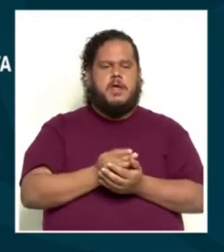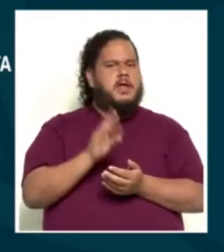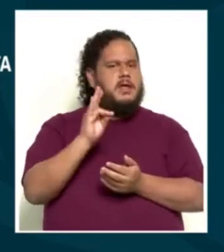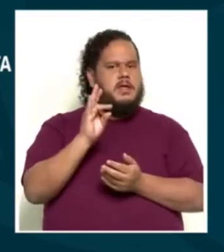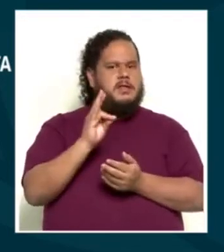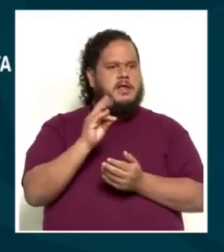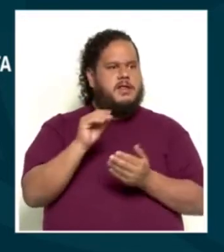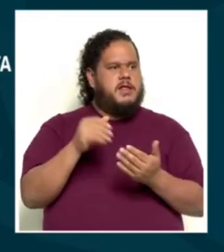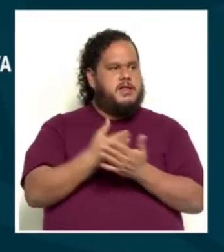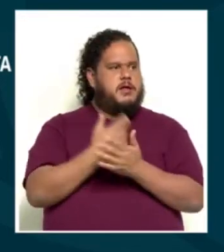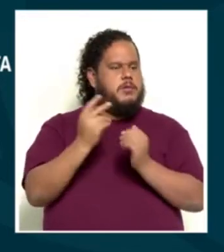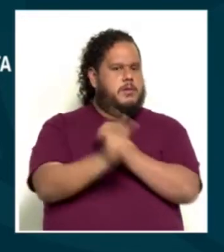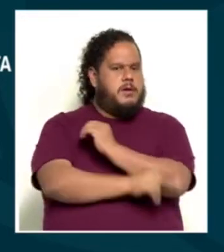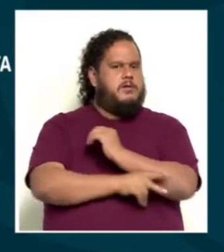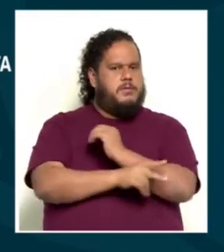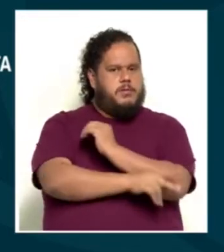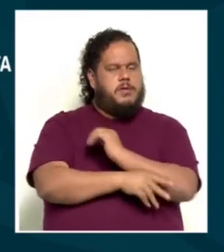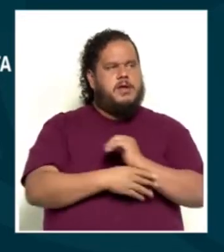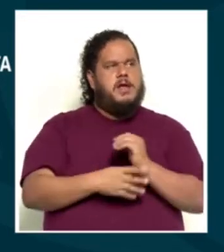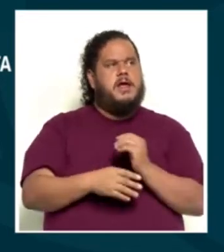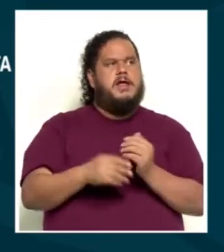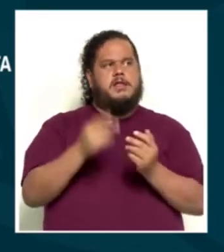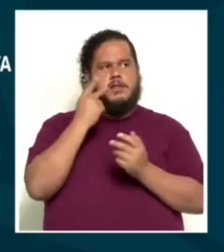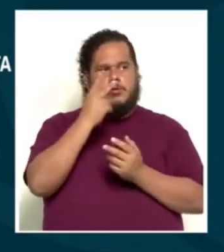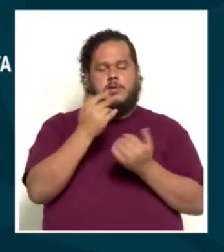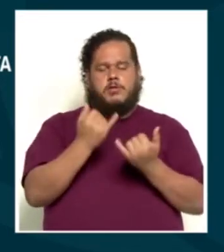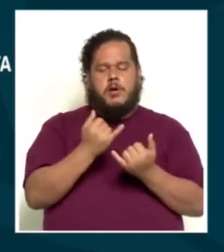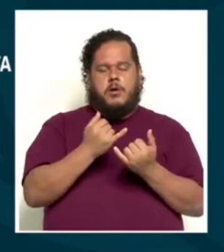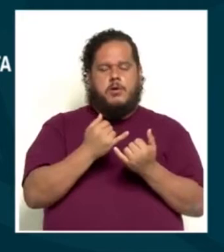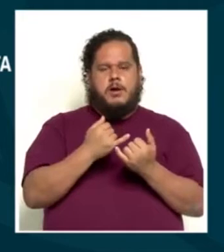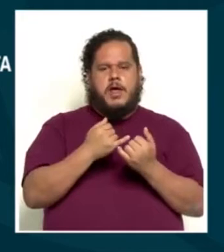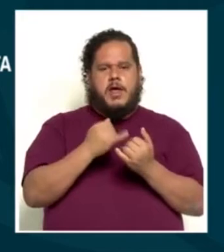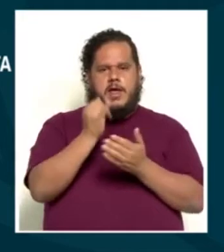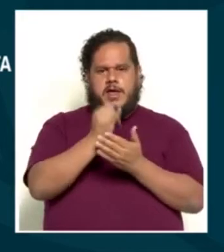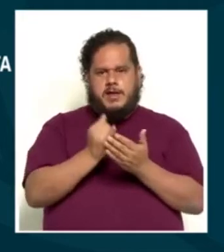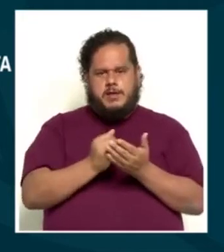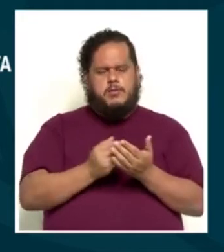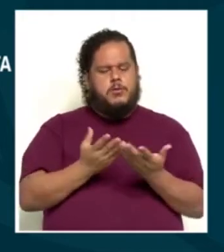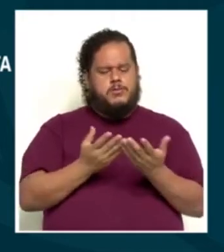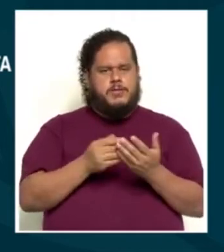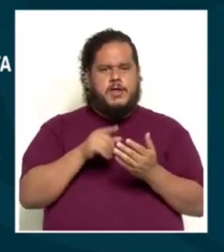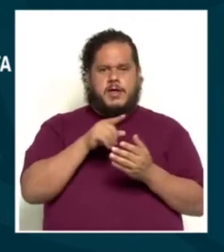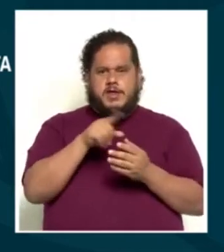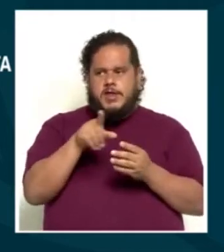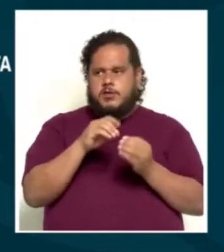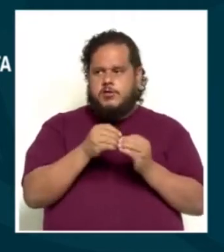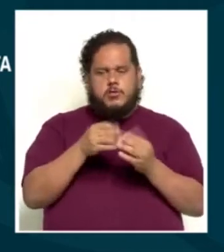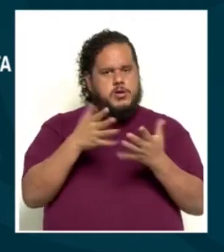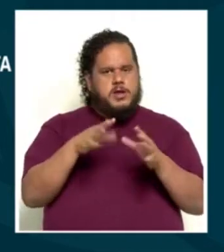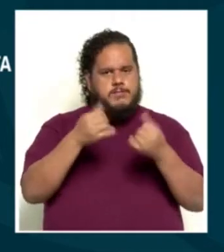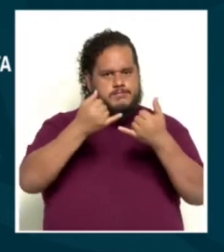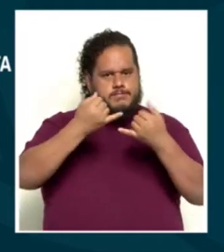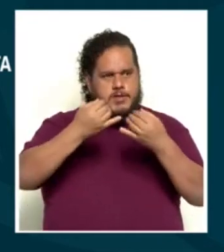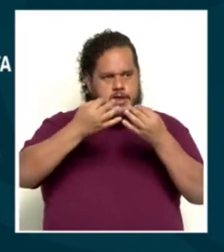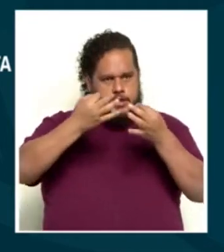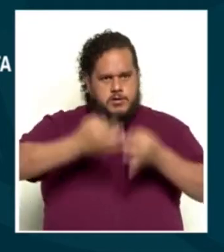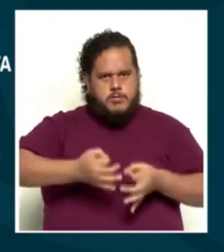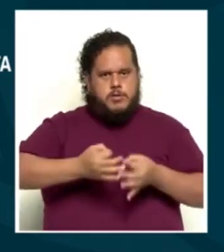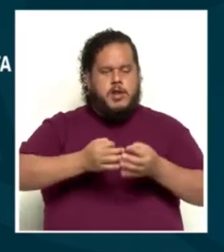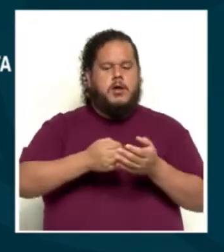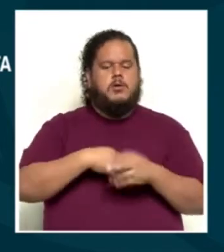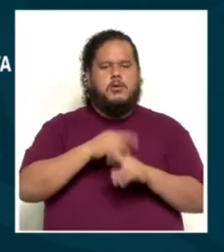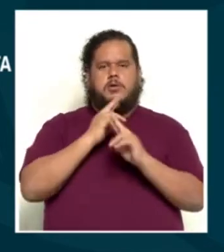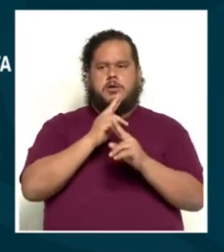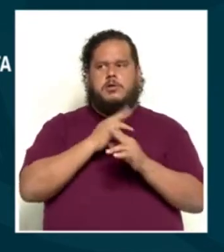7 de Nueva República, estamos viendo ahora mismo en el gráfico. Suponiendo que se consoliden estos números ya con los resultados oficiales, don